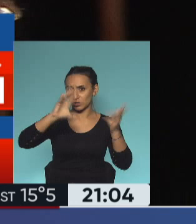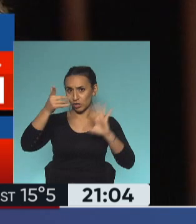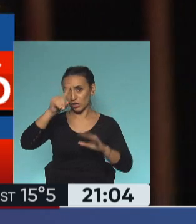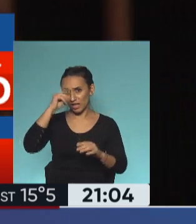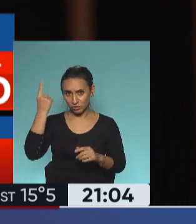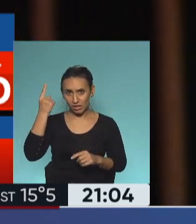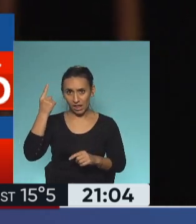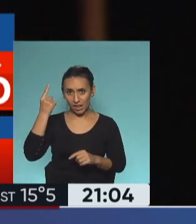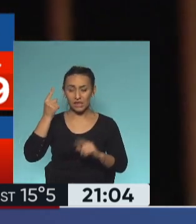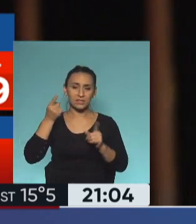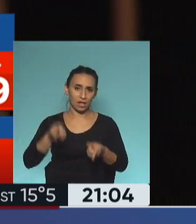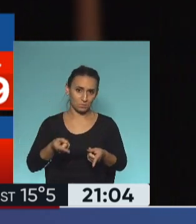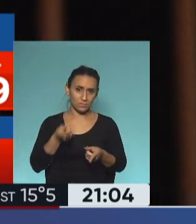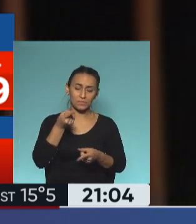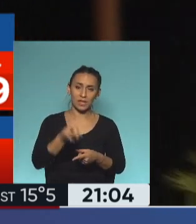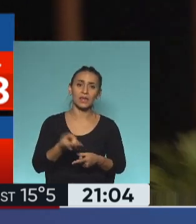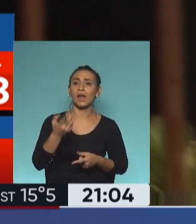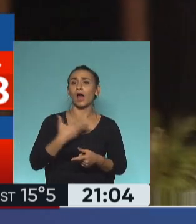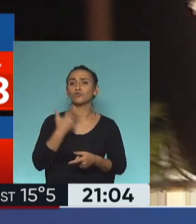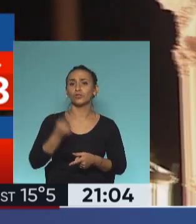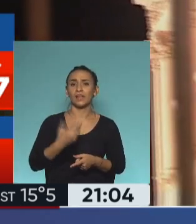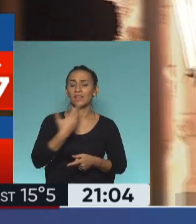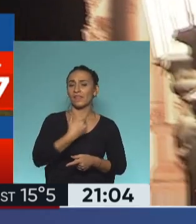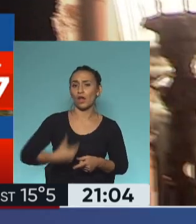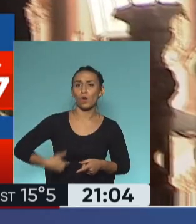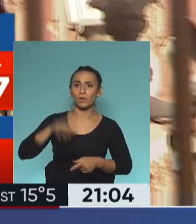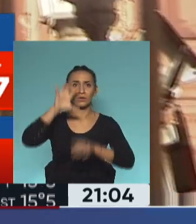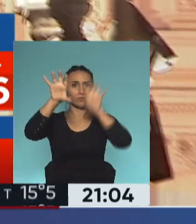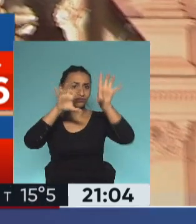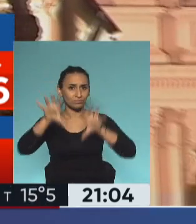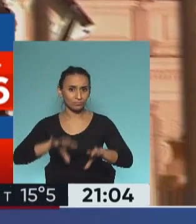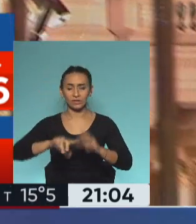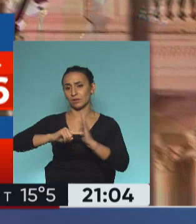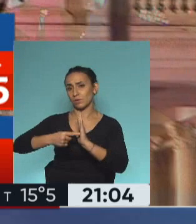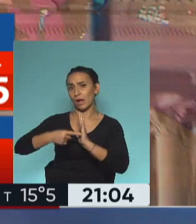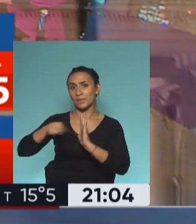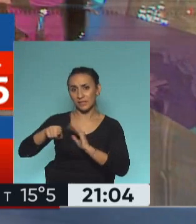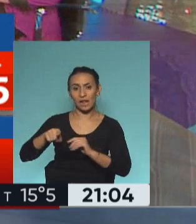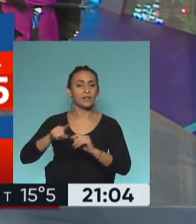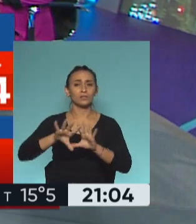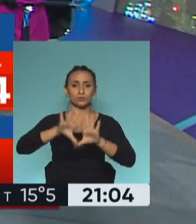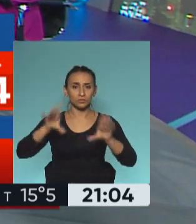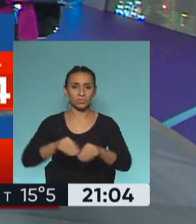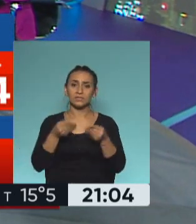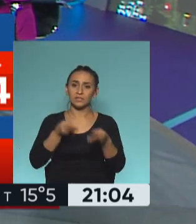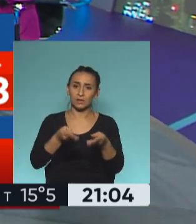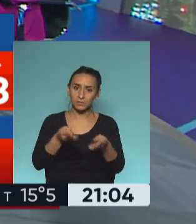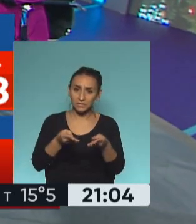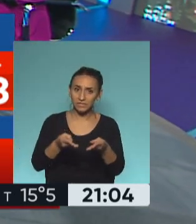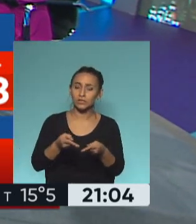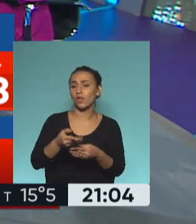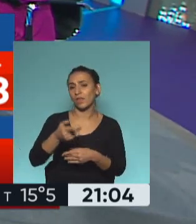las autoridades de los distintos gobiernos nacional, provincial, municipales de la ciudad de Buenos Aires, el personal de los servicios de justicia de turno,